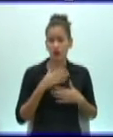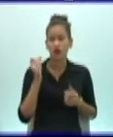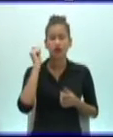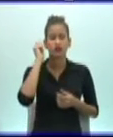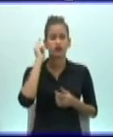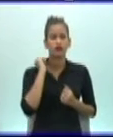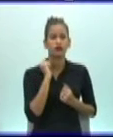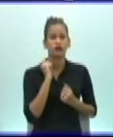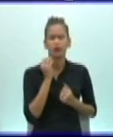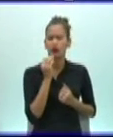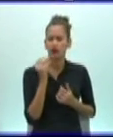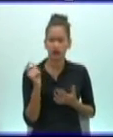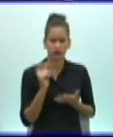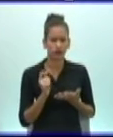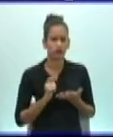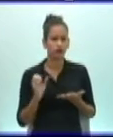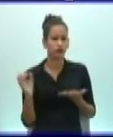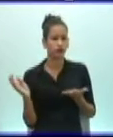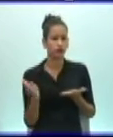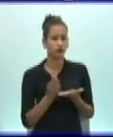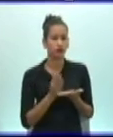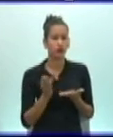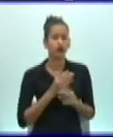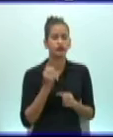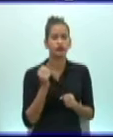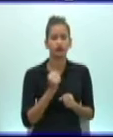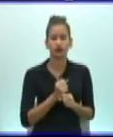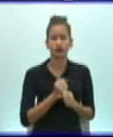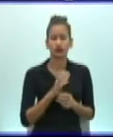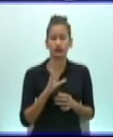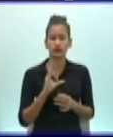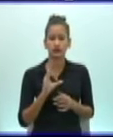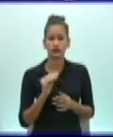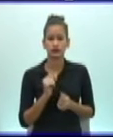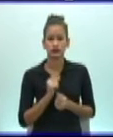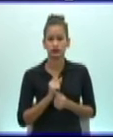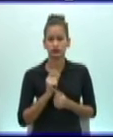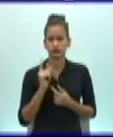que expresa el poeta en este verso.